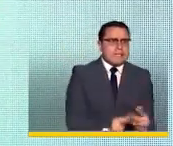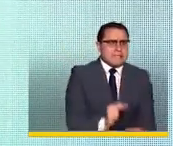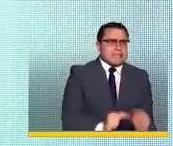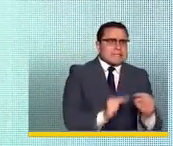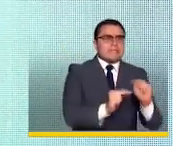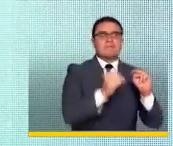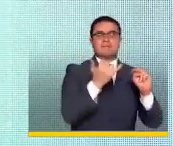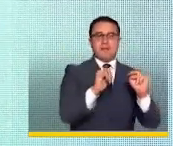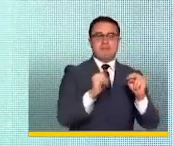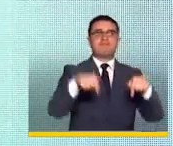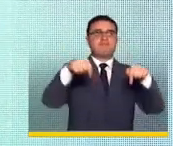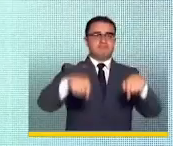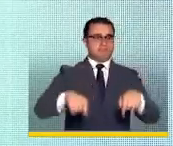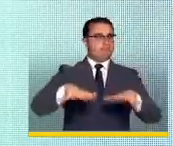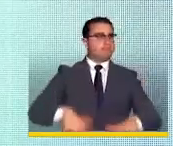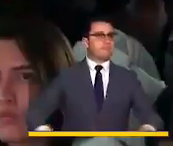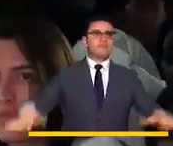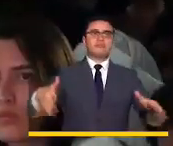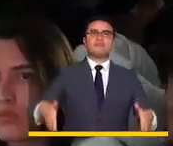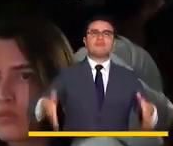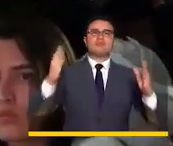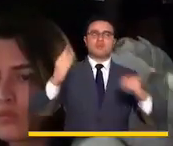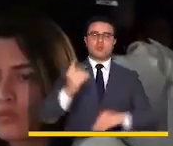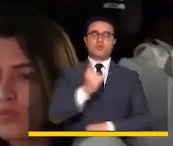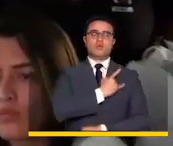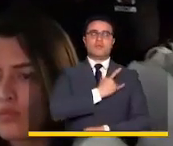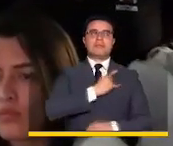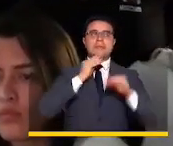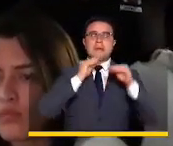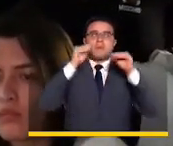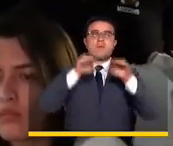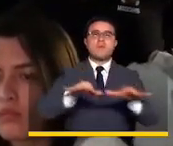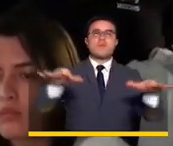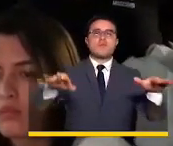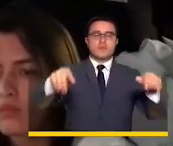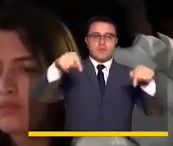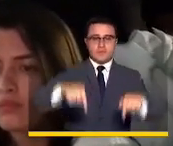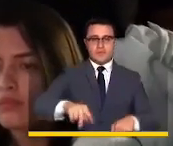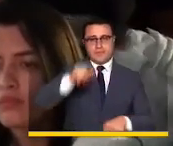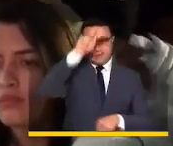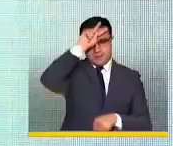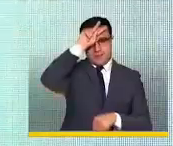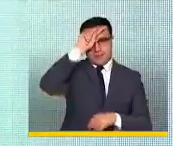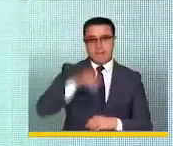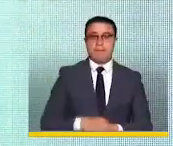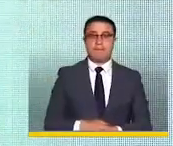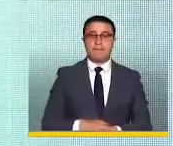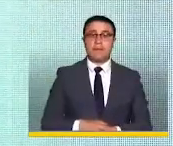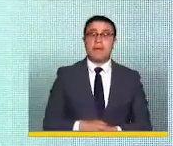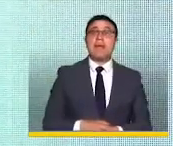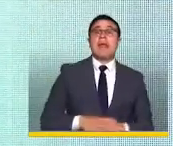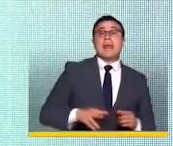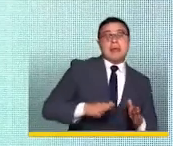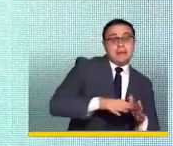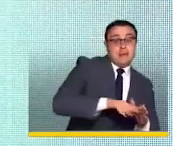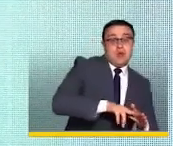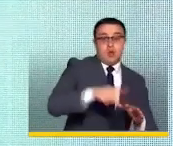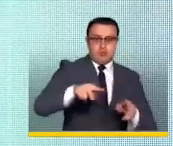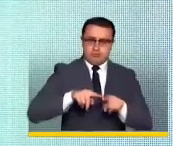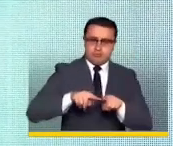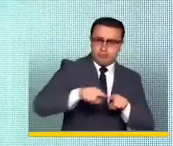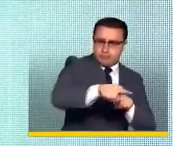universidad aquí en la localidad de Kennedy de carácter público, y sobran 10.000 metros cuadrados